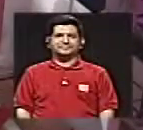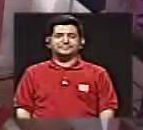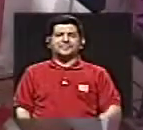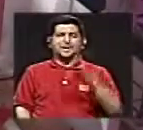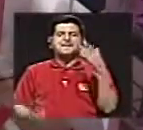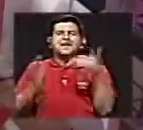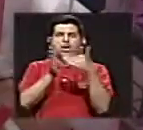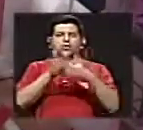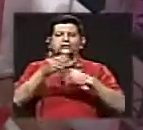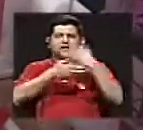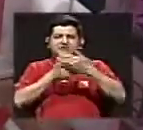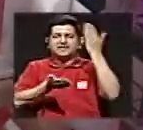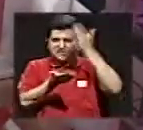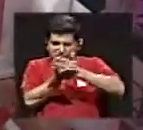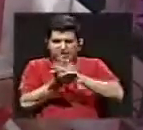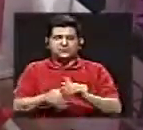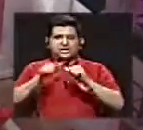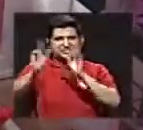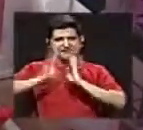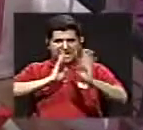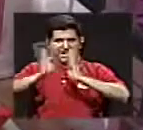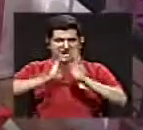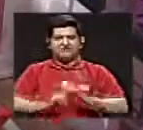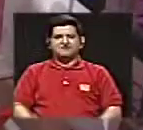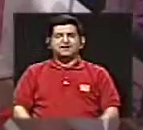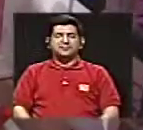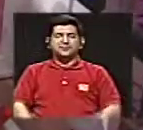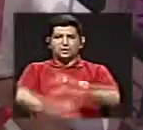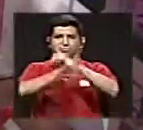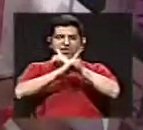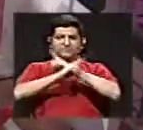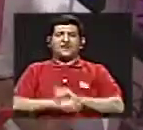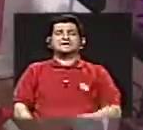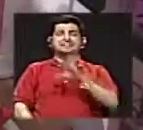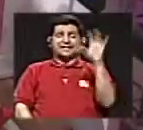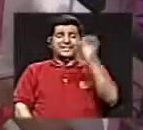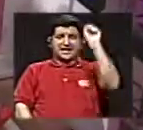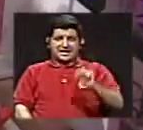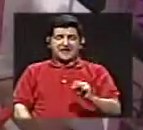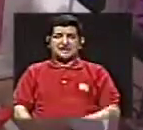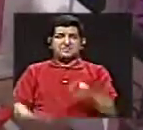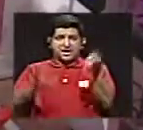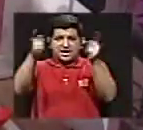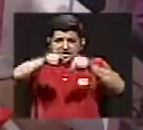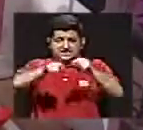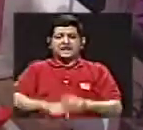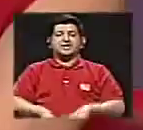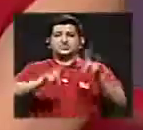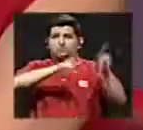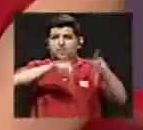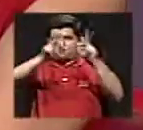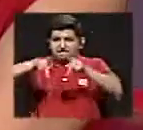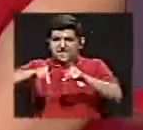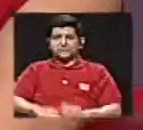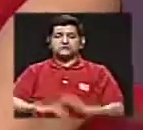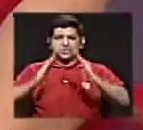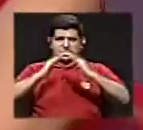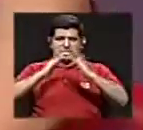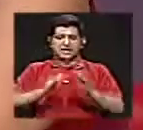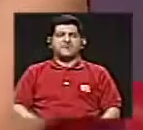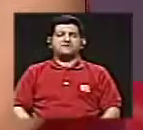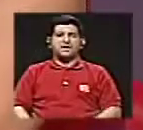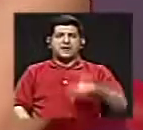Bien, volvemos después de esta breve pausa. Seguimos conversando sobre la defensa del Caribe Sur con la presencia de personas residentes